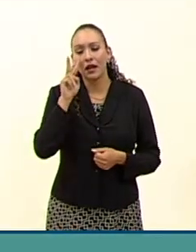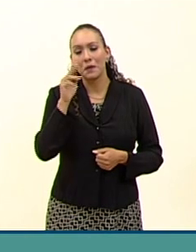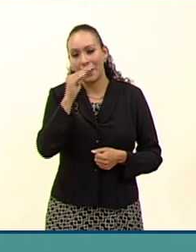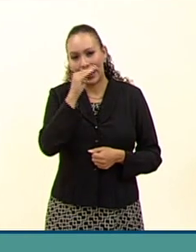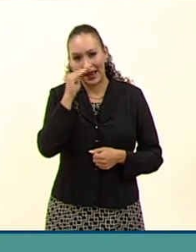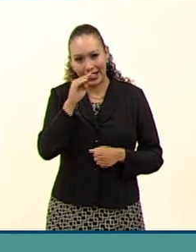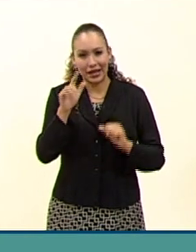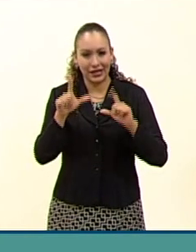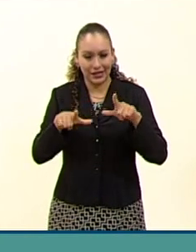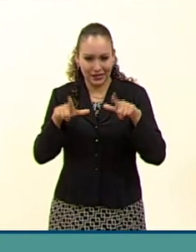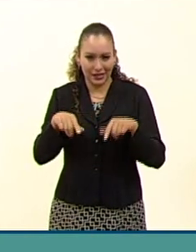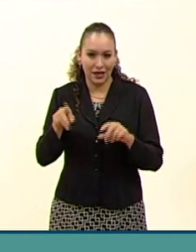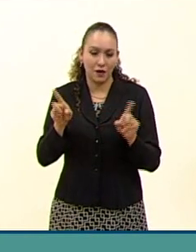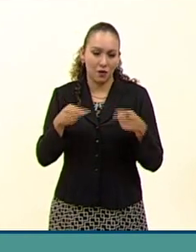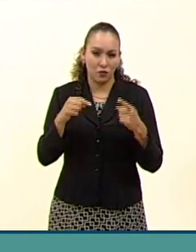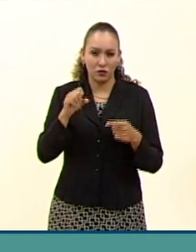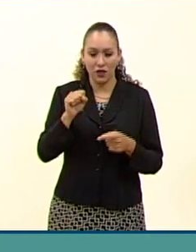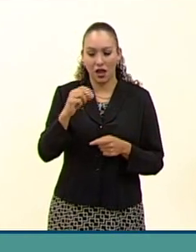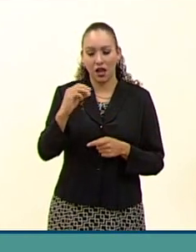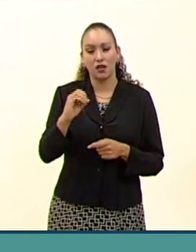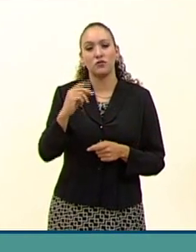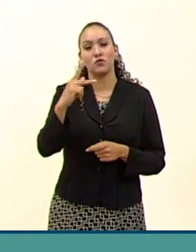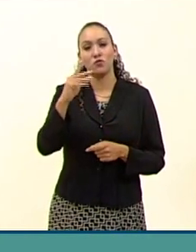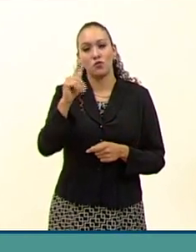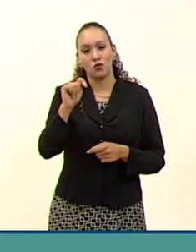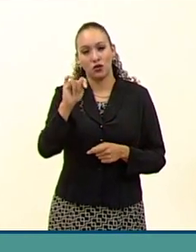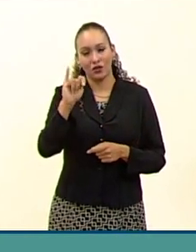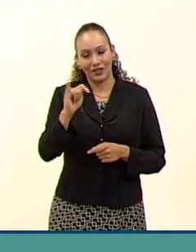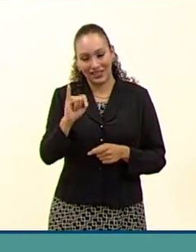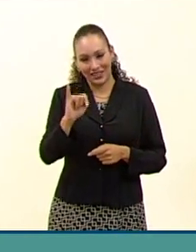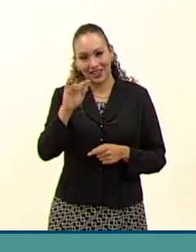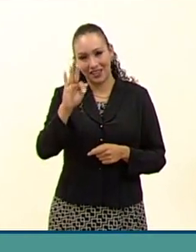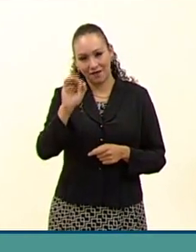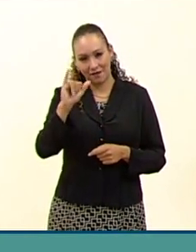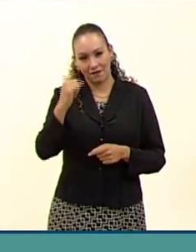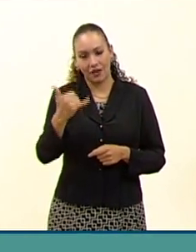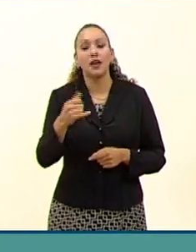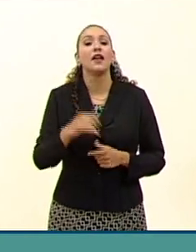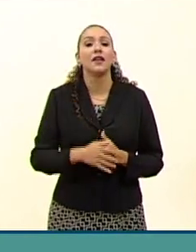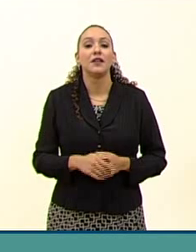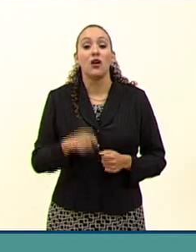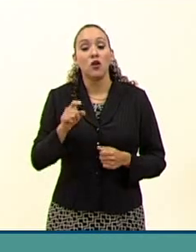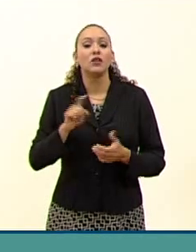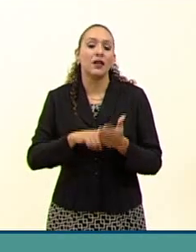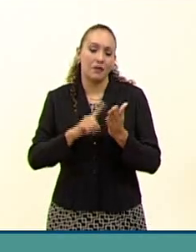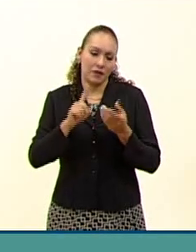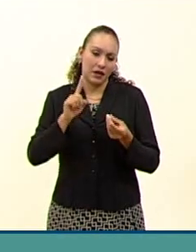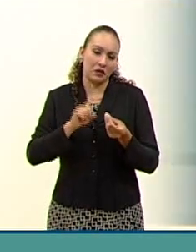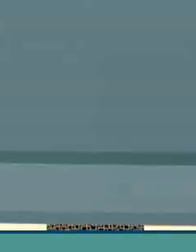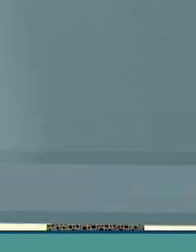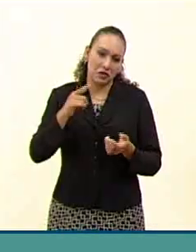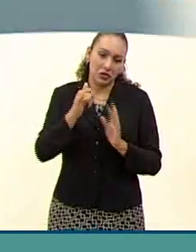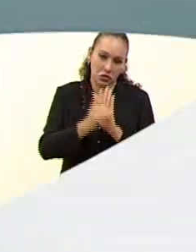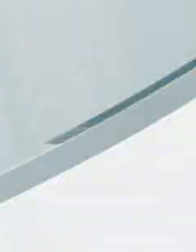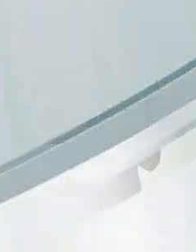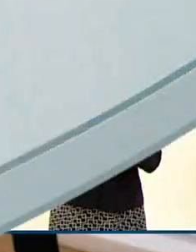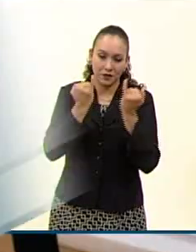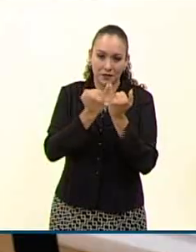la plataforma de música Spotify y en el canal de YouTube del Consejo de la Judicatura Federal.